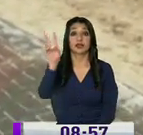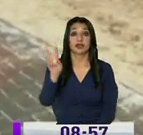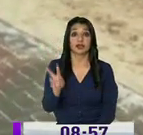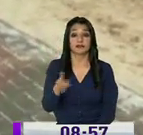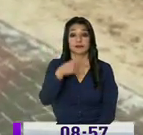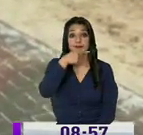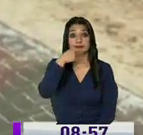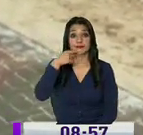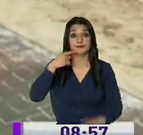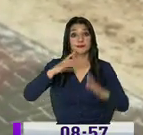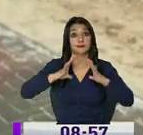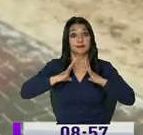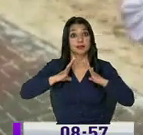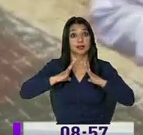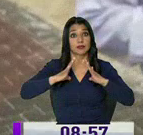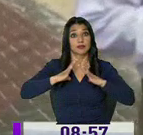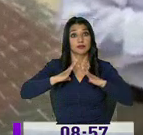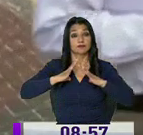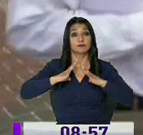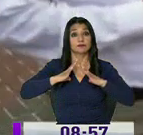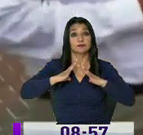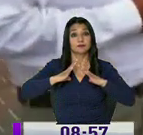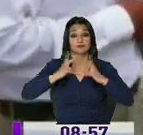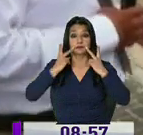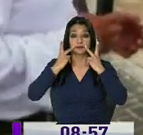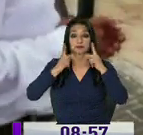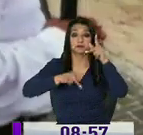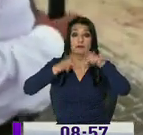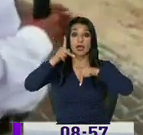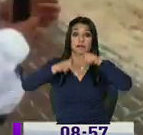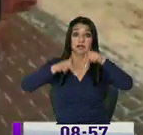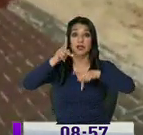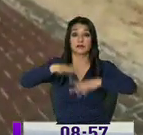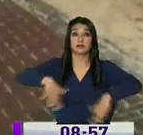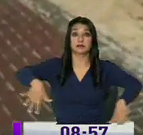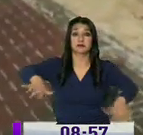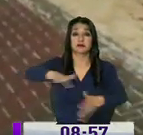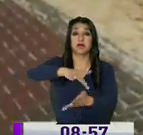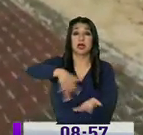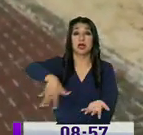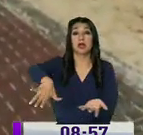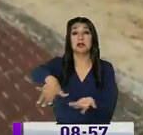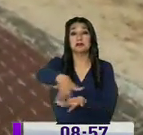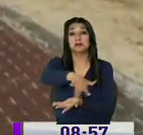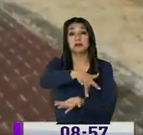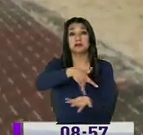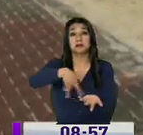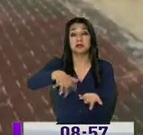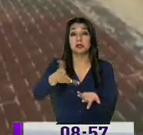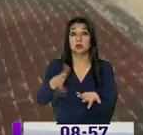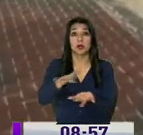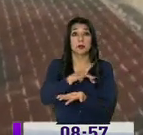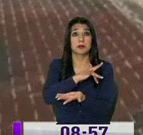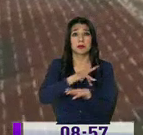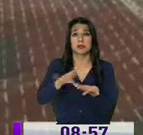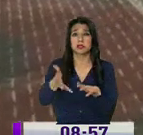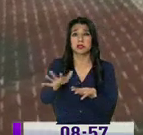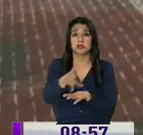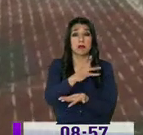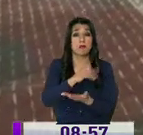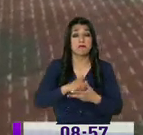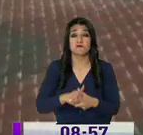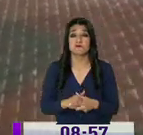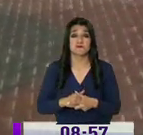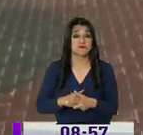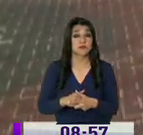feriado, podemos observar cómo las playas están completamente vacías. Se ve prácticamente nula